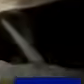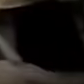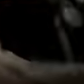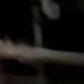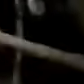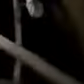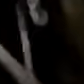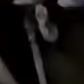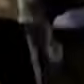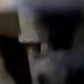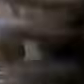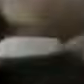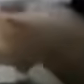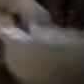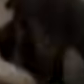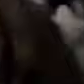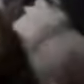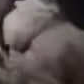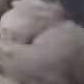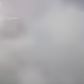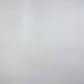En instantes.